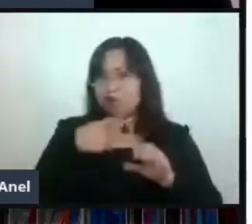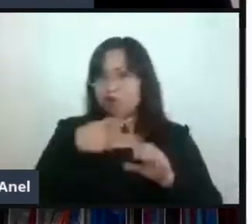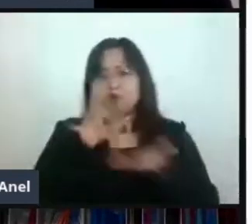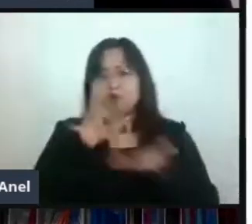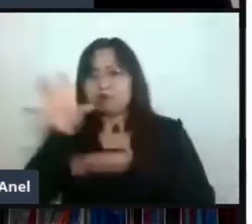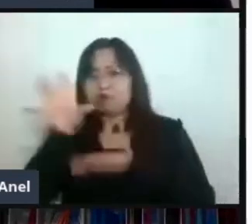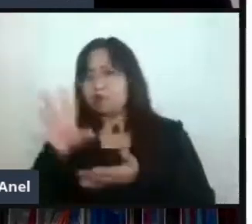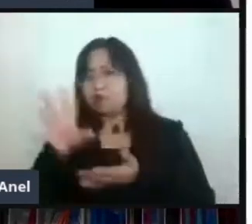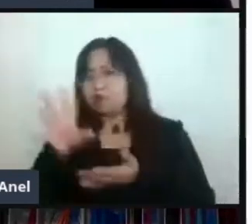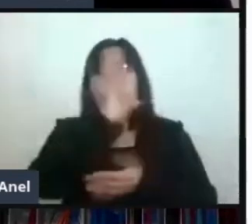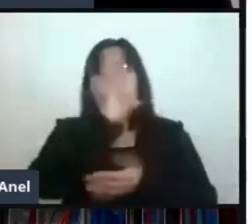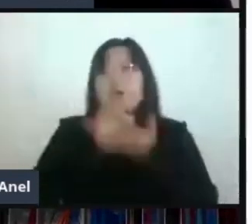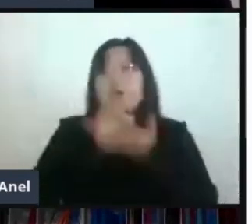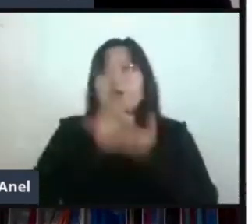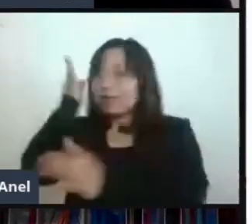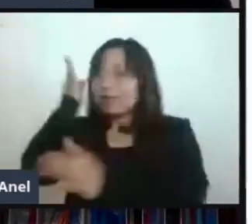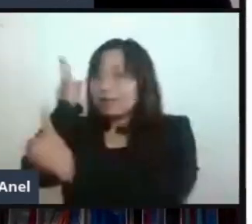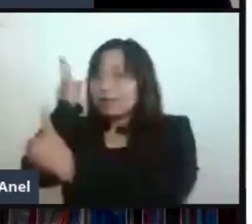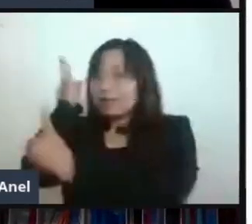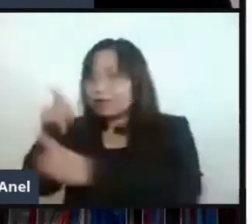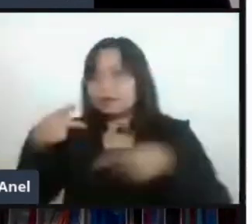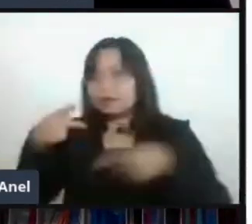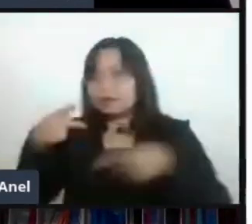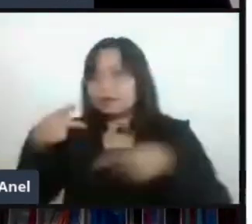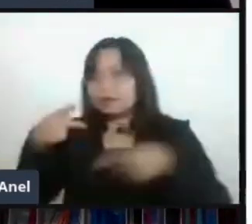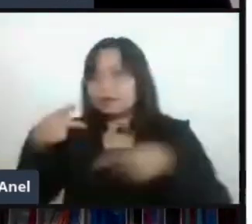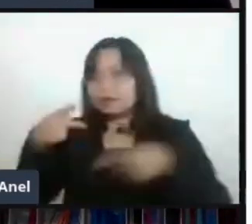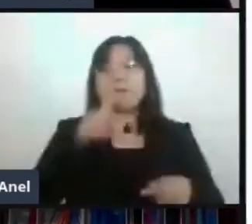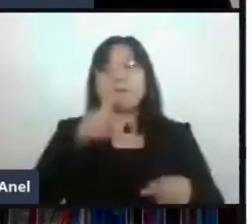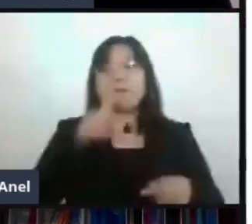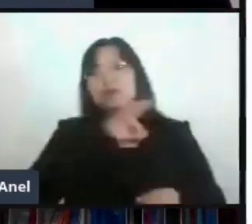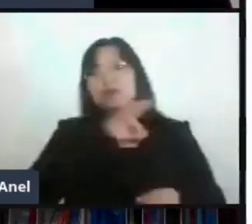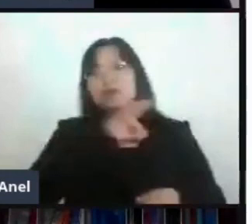responde el cuestionario